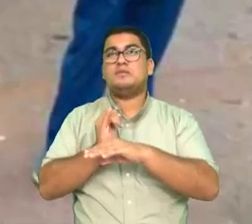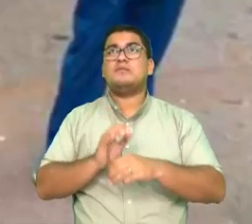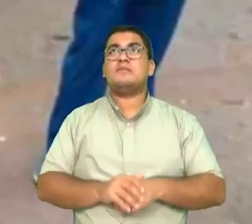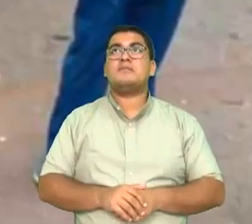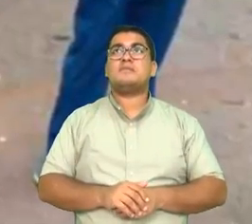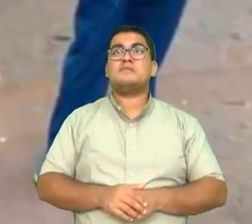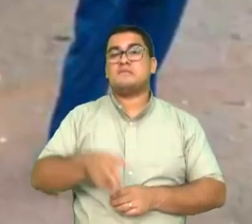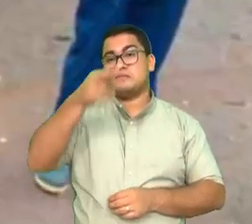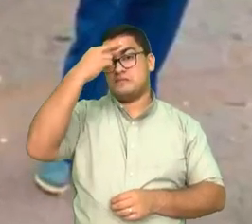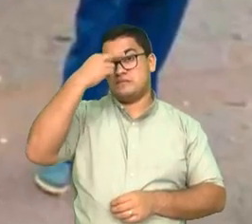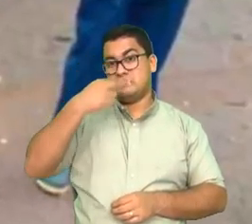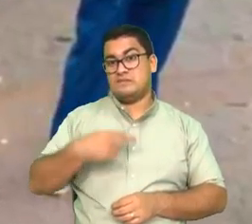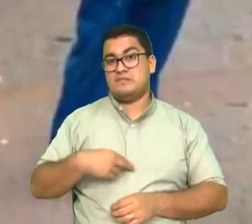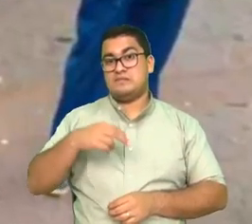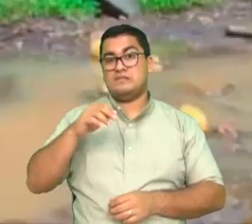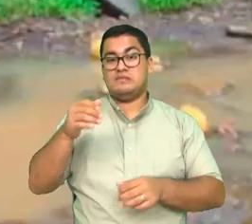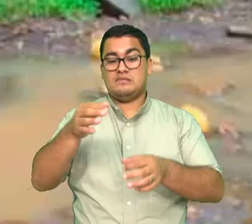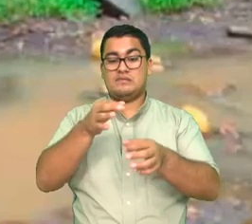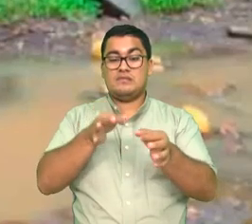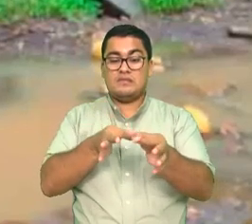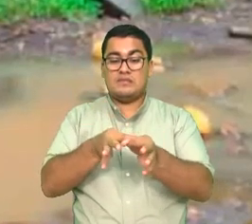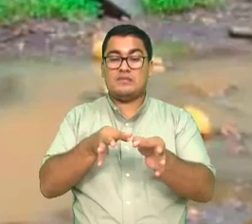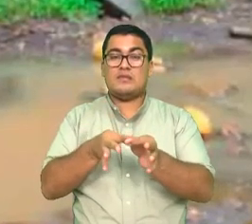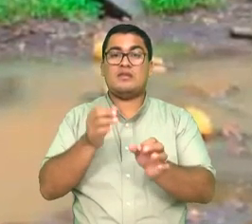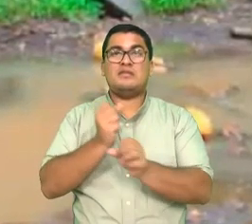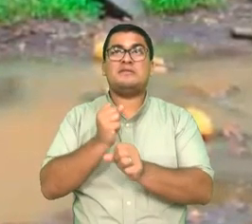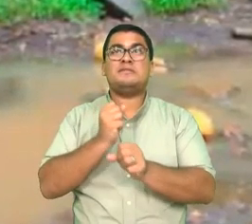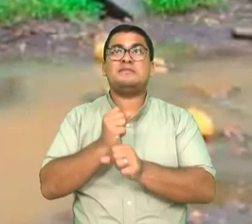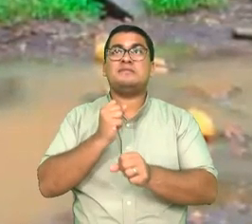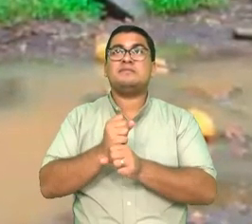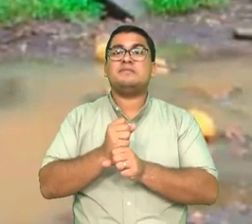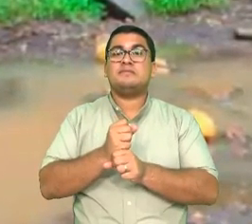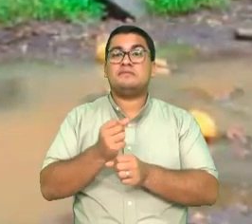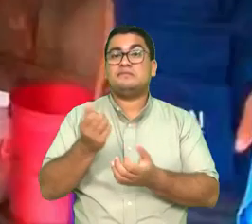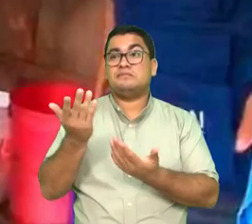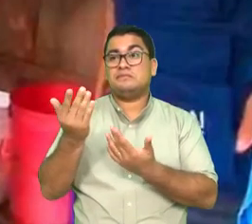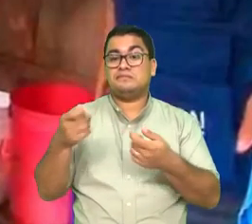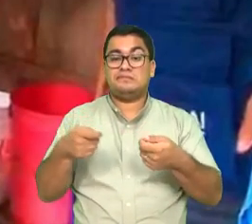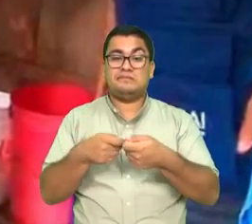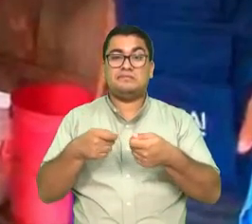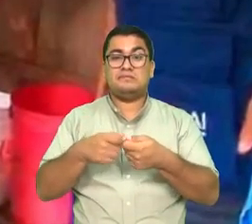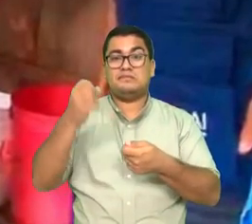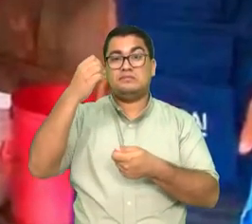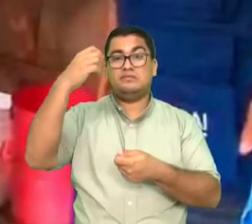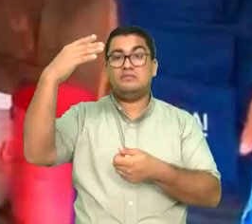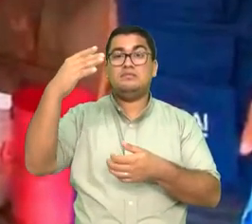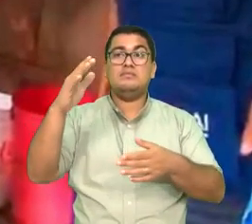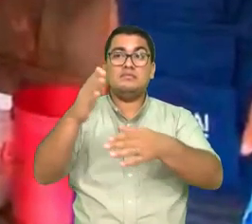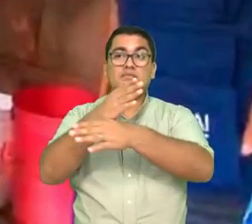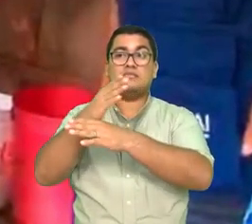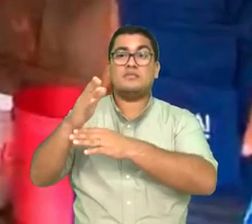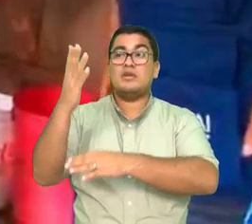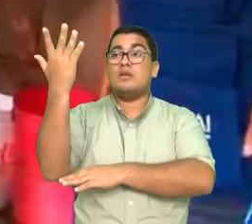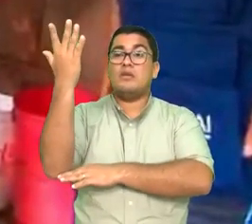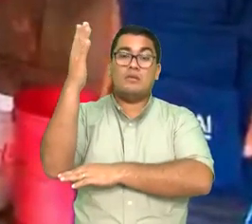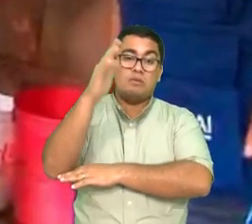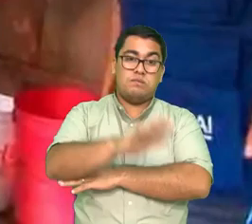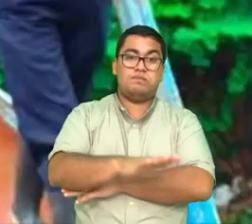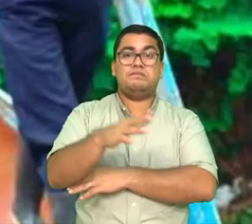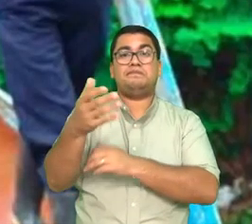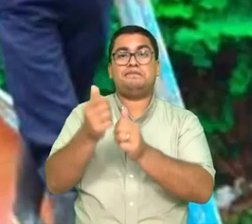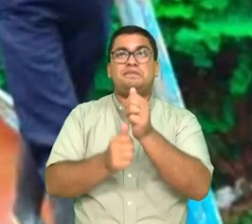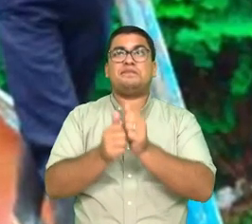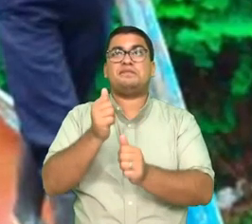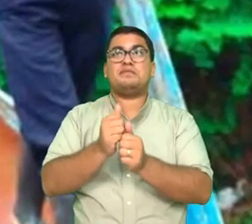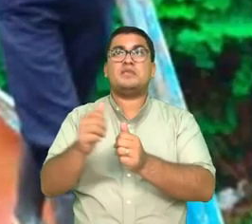tanto, autoridades de Altagracia en la isla de Ometepe trabajan en el restablecimiento de la energía en las zonas afectadas por caídas de árboles, producto